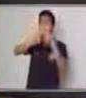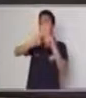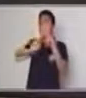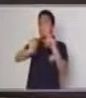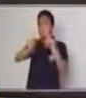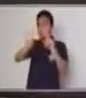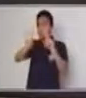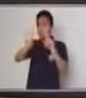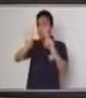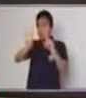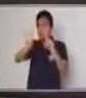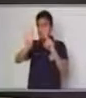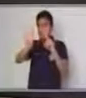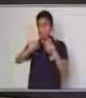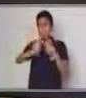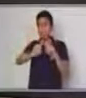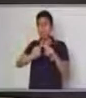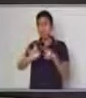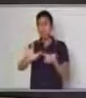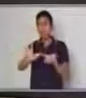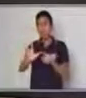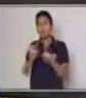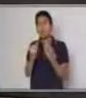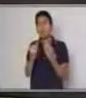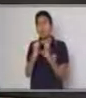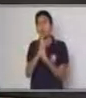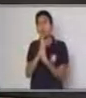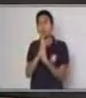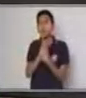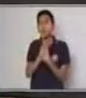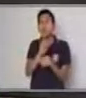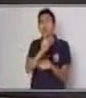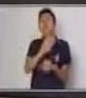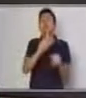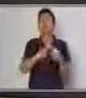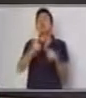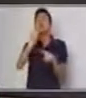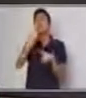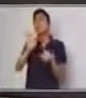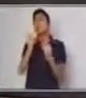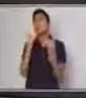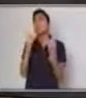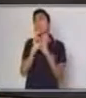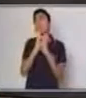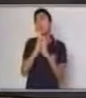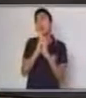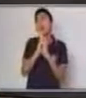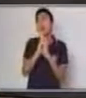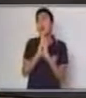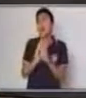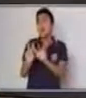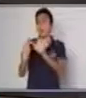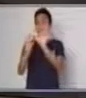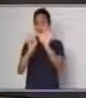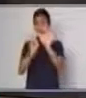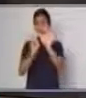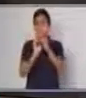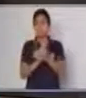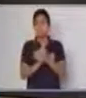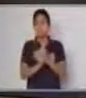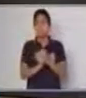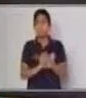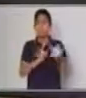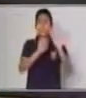vertical? Veamos. 2 por 3 es 6. Y 6